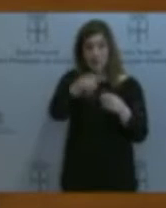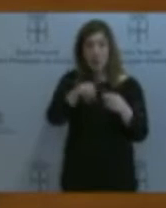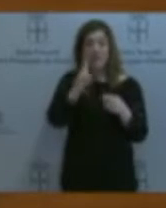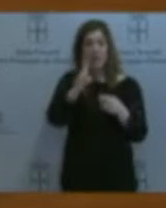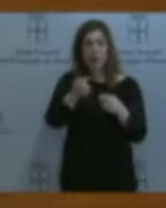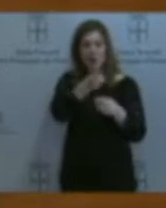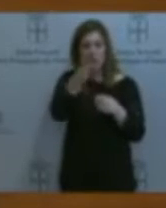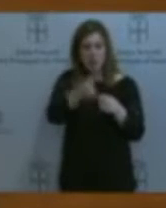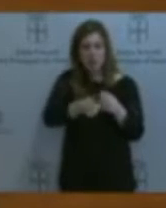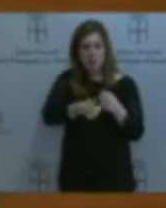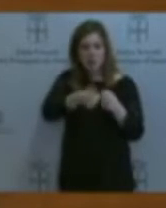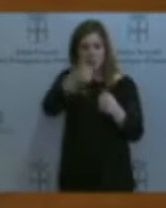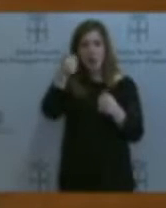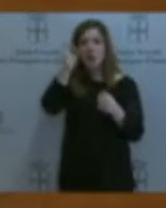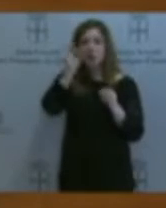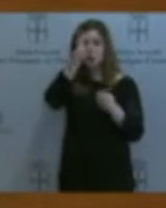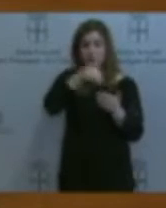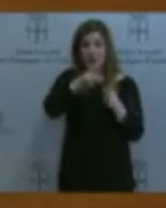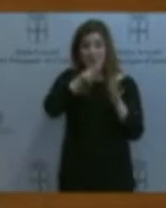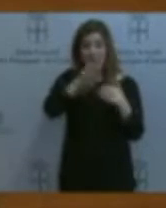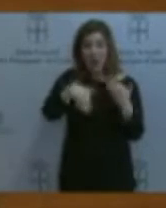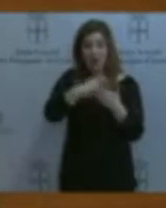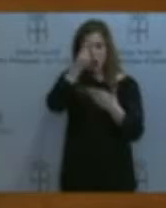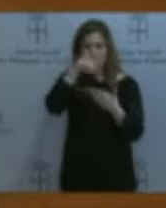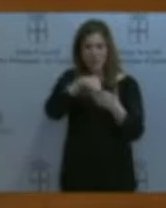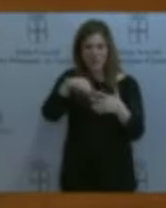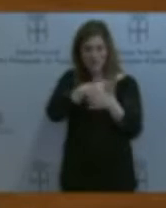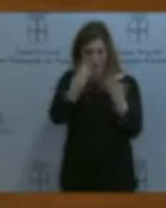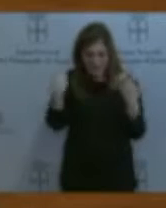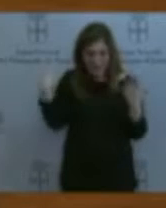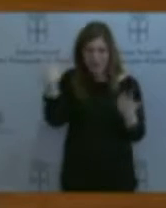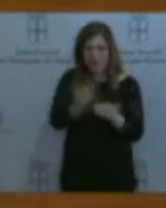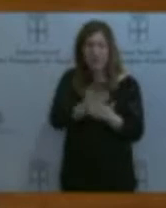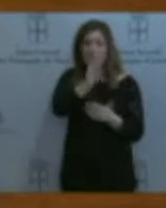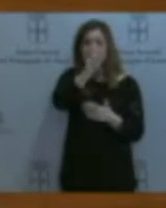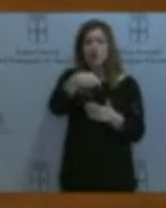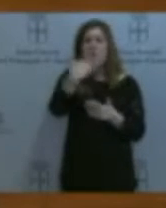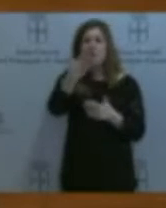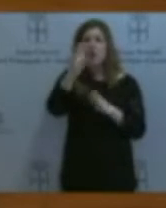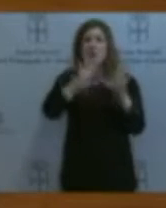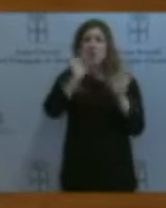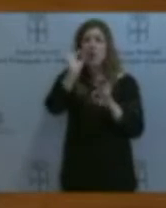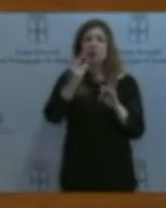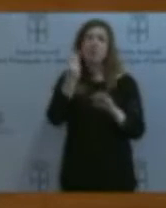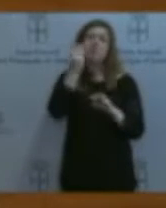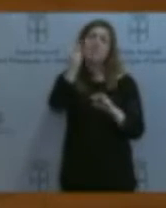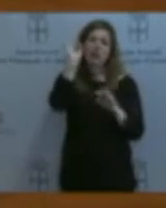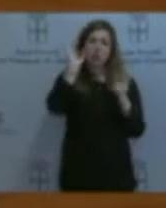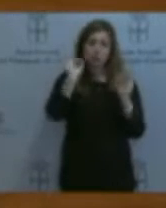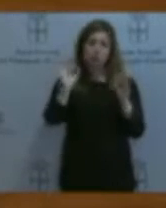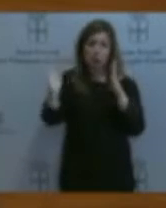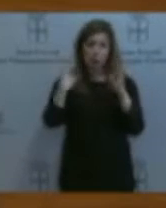deuda desde 2007 a 2017 del 3,5 a más del 10%, ha recortado en ese mismo